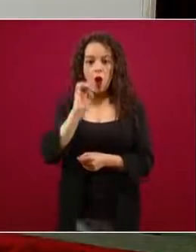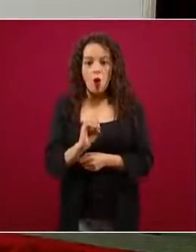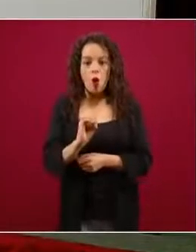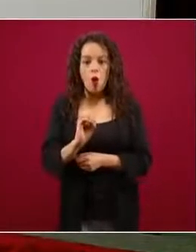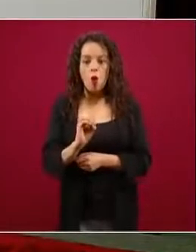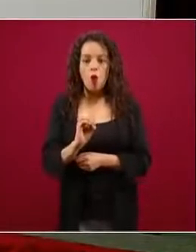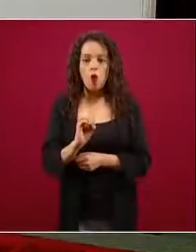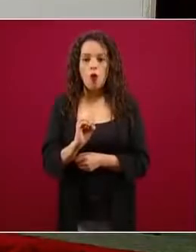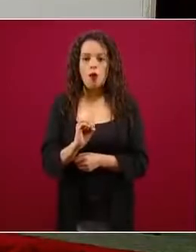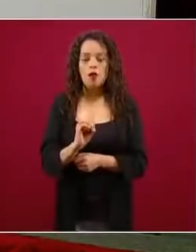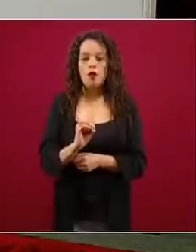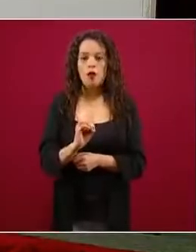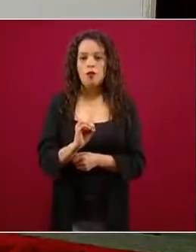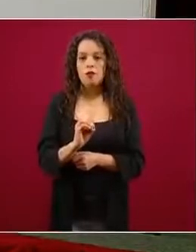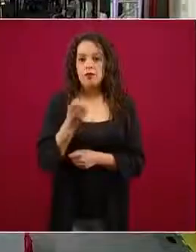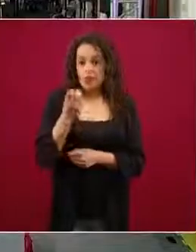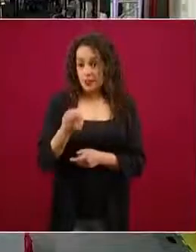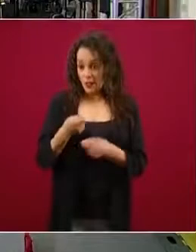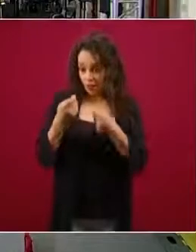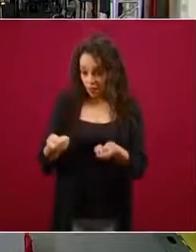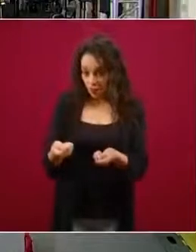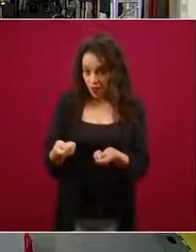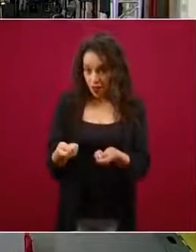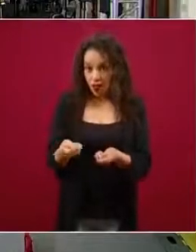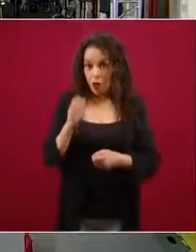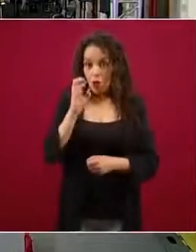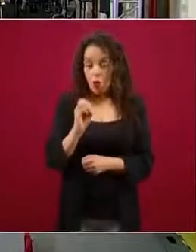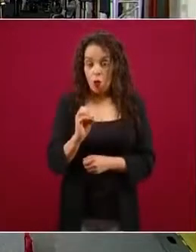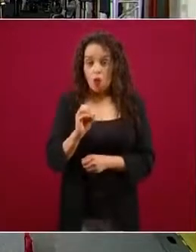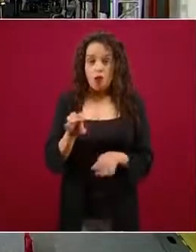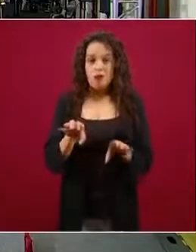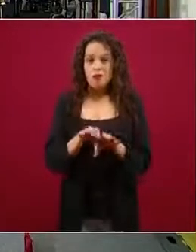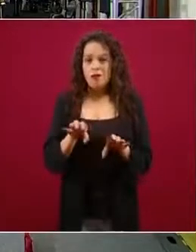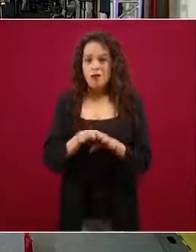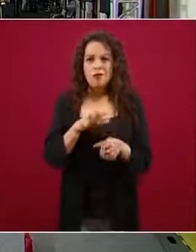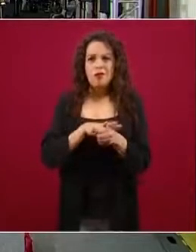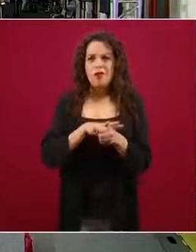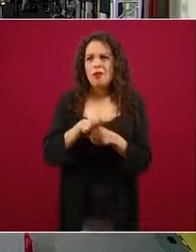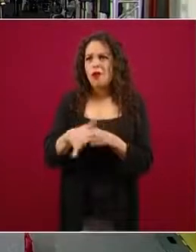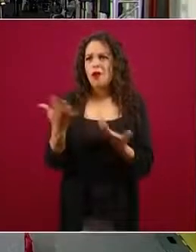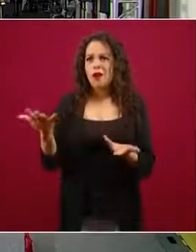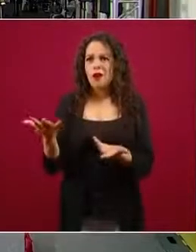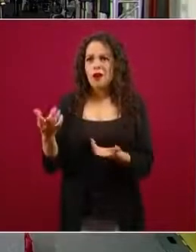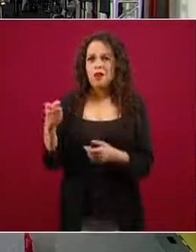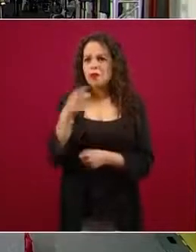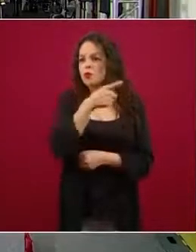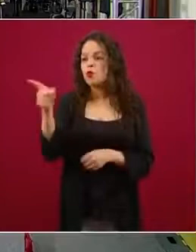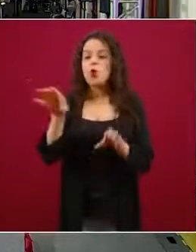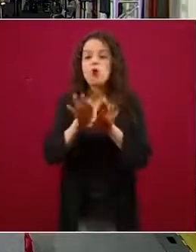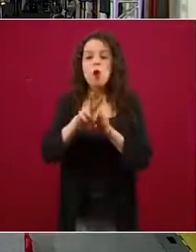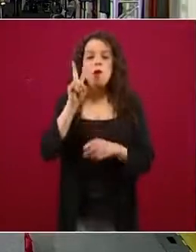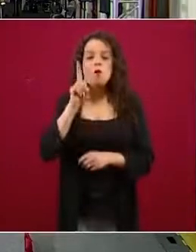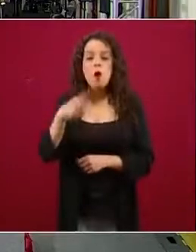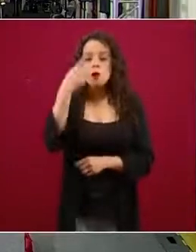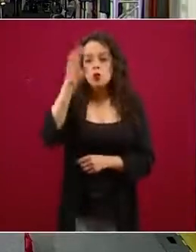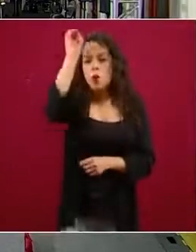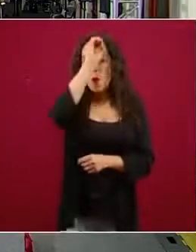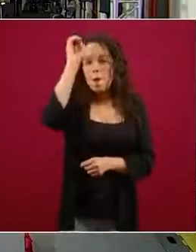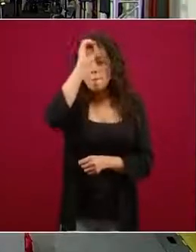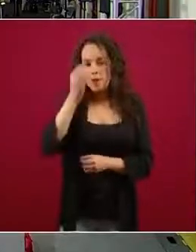sucedió en este intervalo, si eso podría interpretarse como tal, o cuál es su impresión al respecto. Muchas